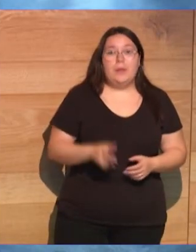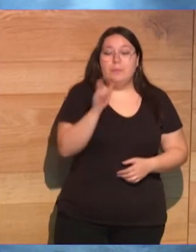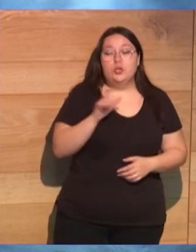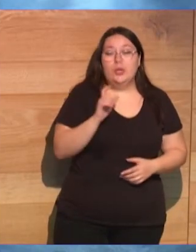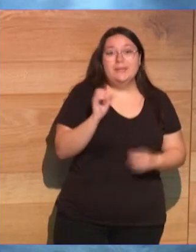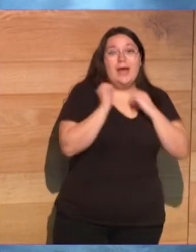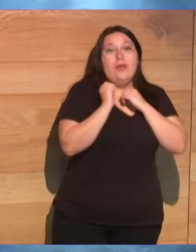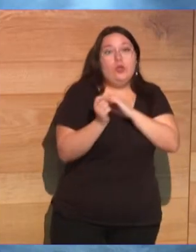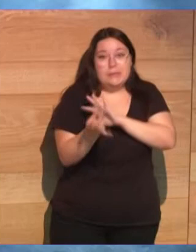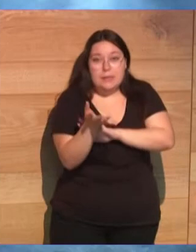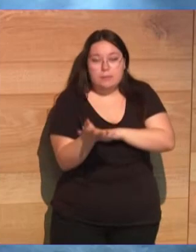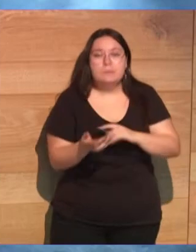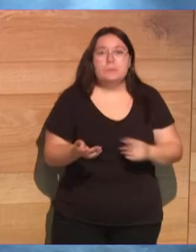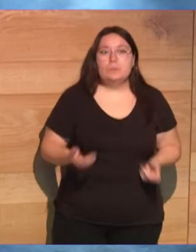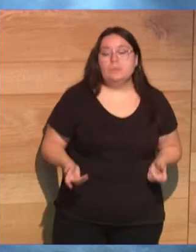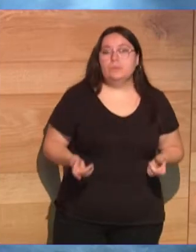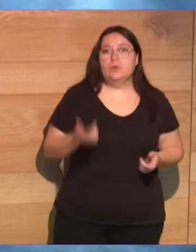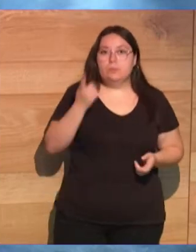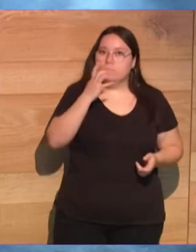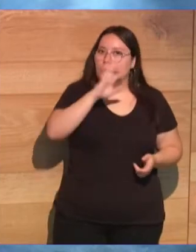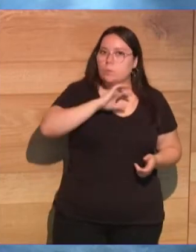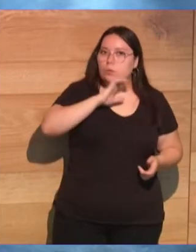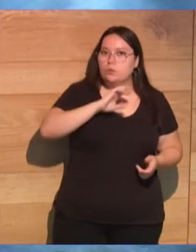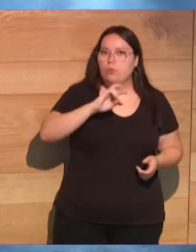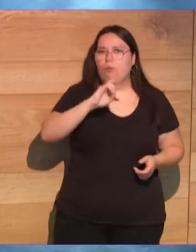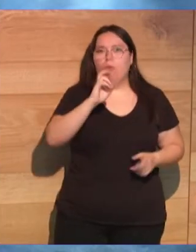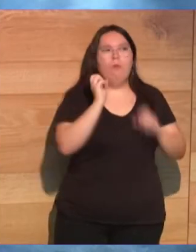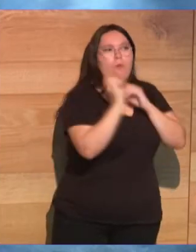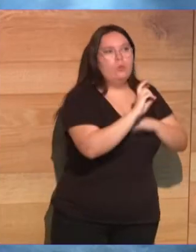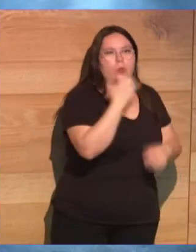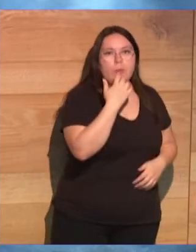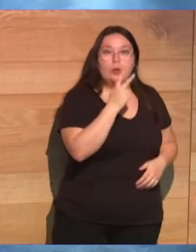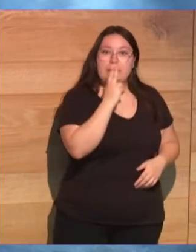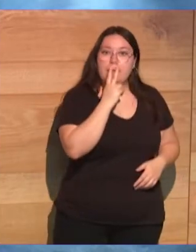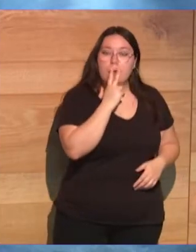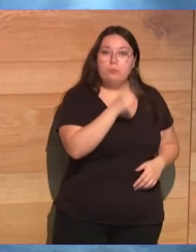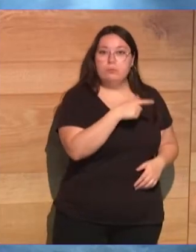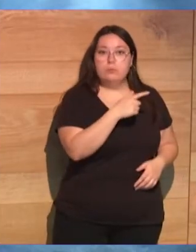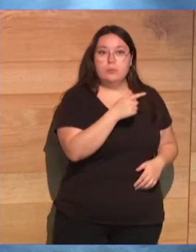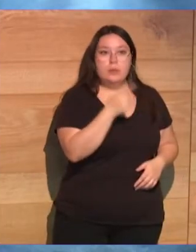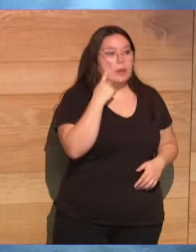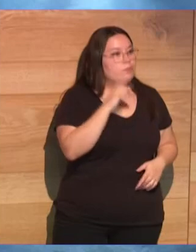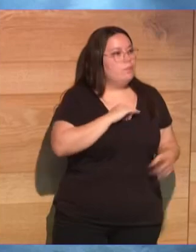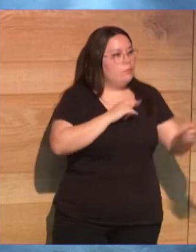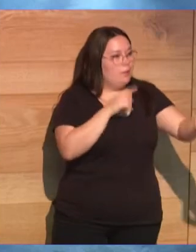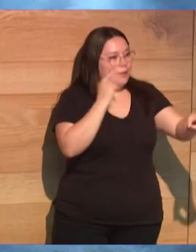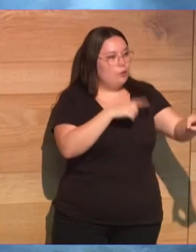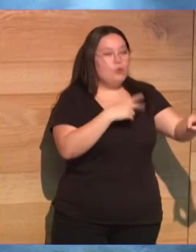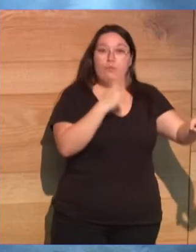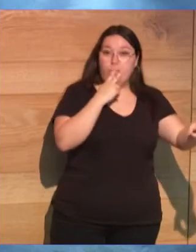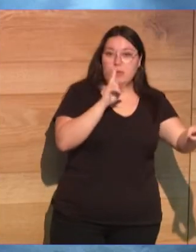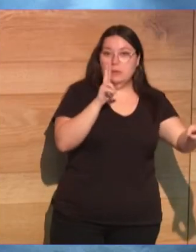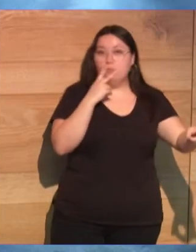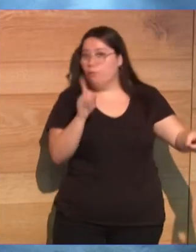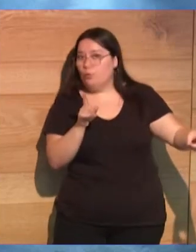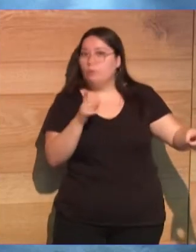Porque es curioso, ¿no?, cómo podemos ver otro tipo de adicciones, como puede ser al tabaco, y es muy fácil de señalar, yo fumo o no fumo.